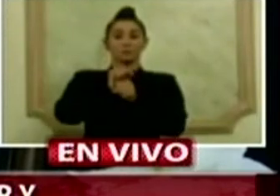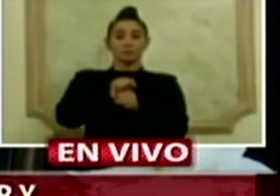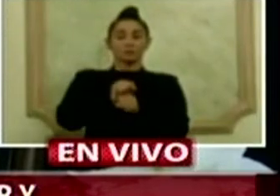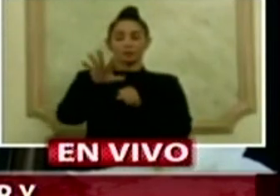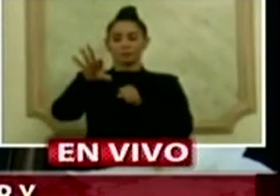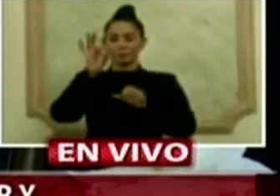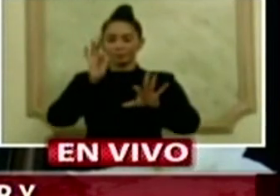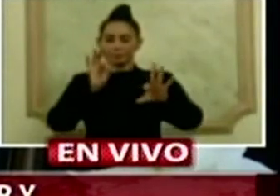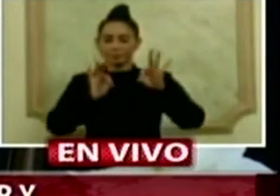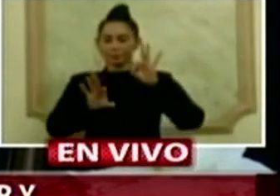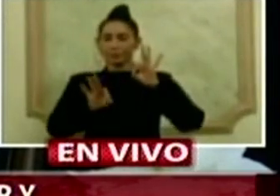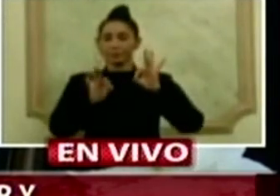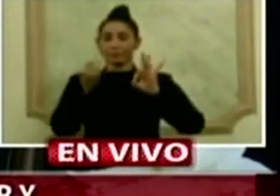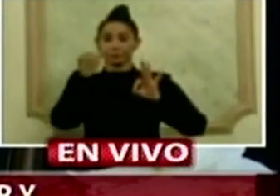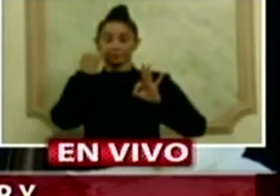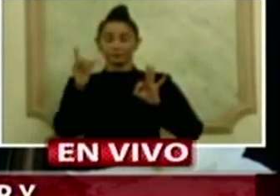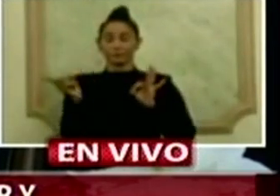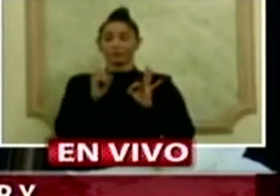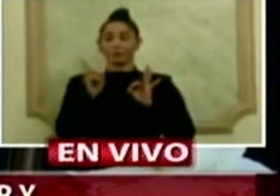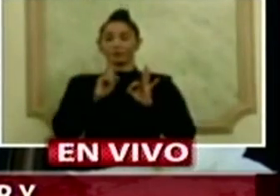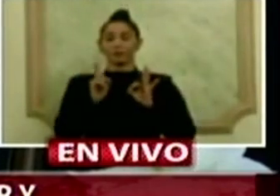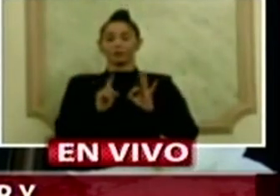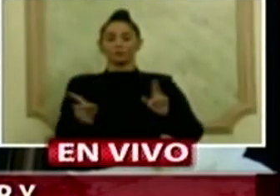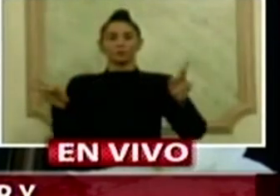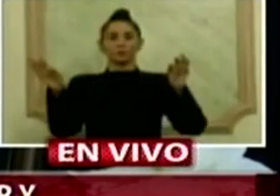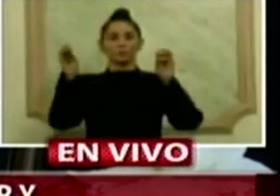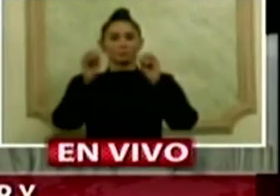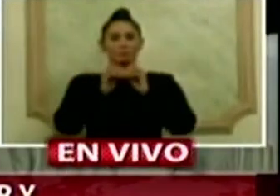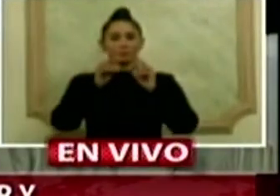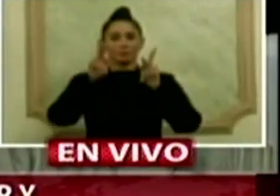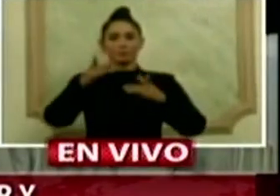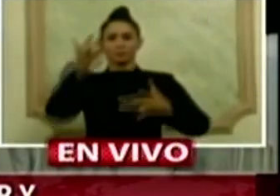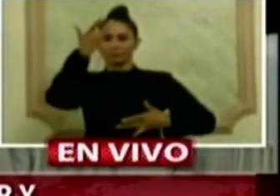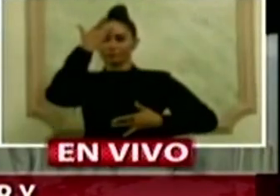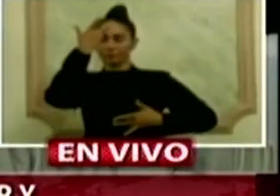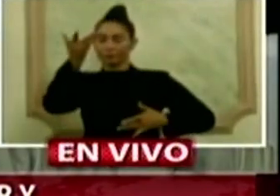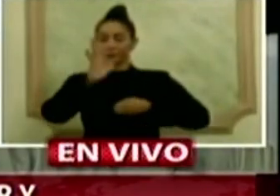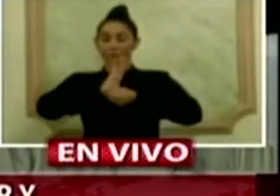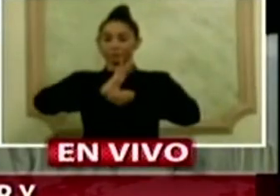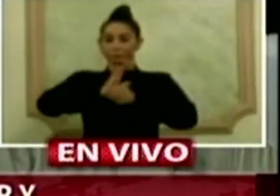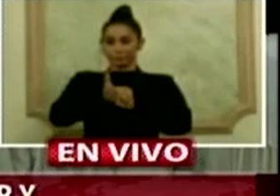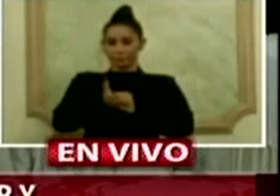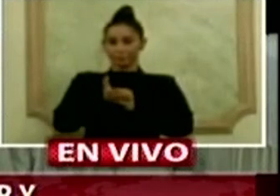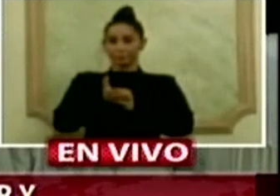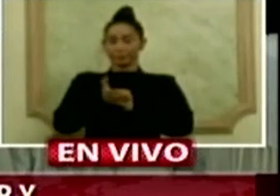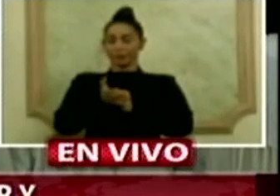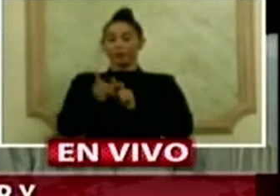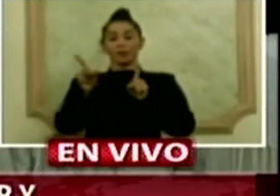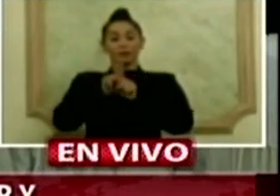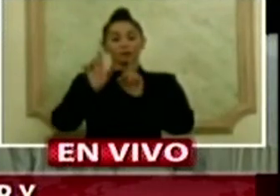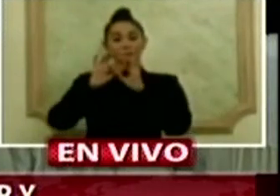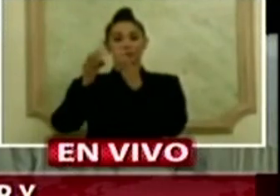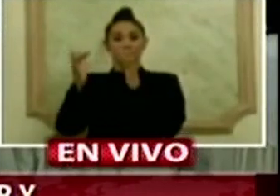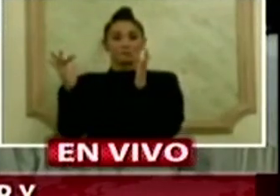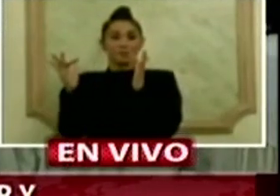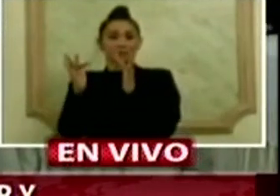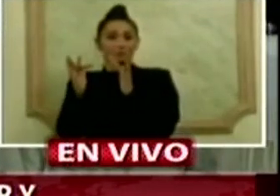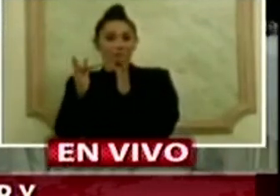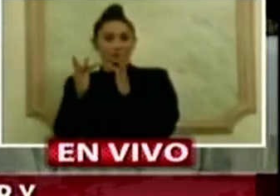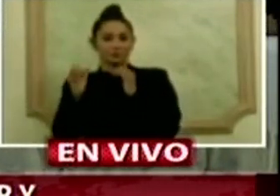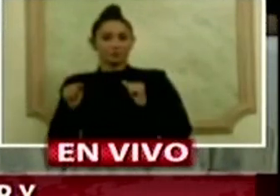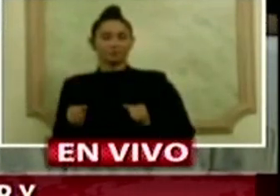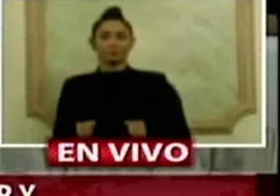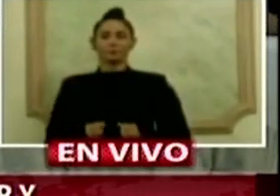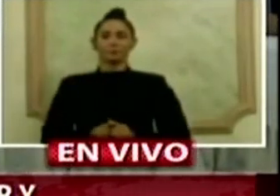es la identificación de las personas con el virus y el rastreo de sus contactos. La distribución